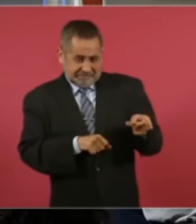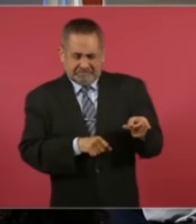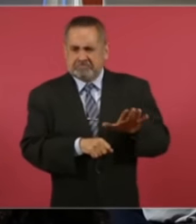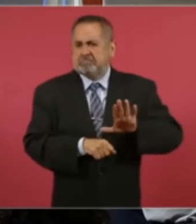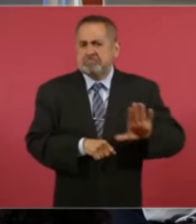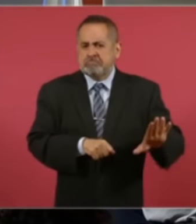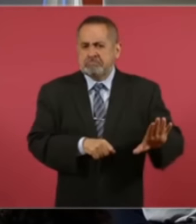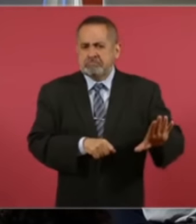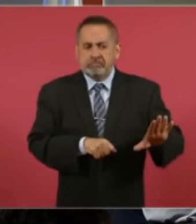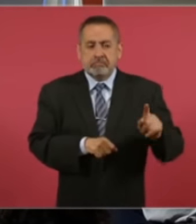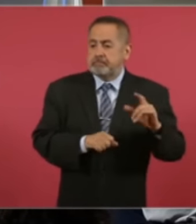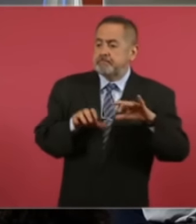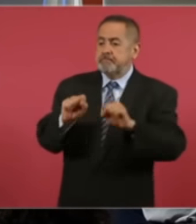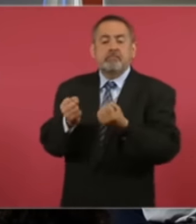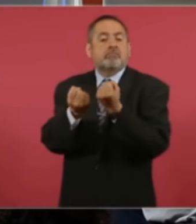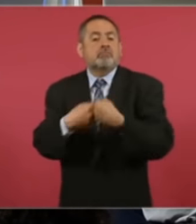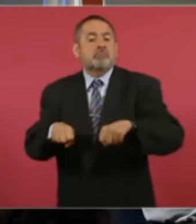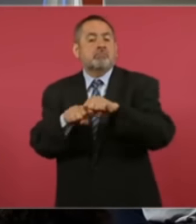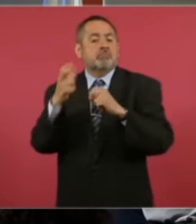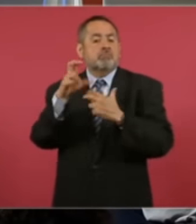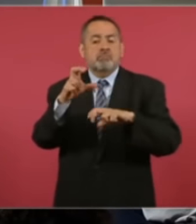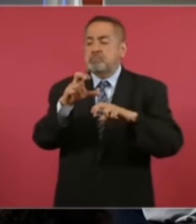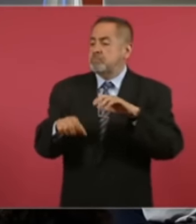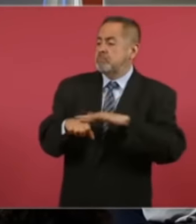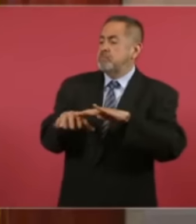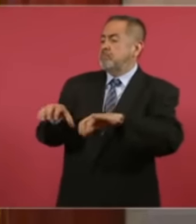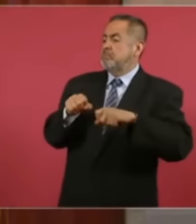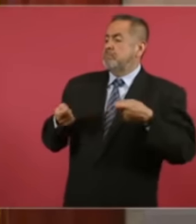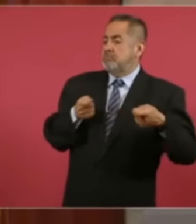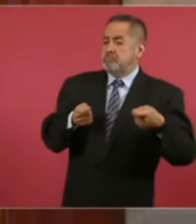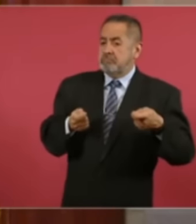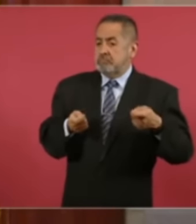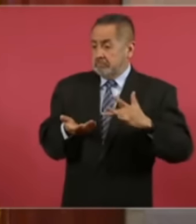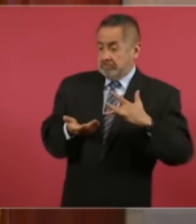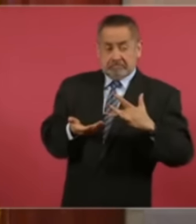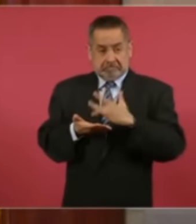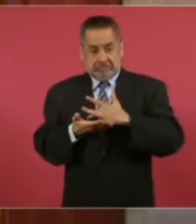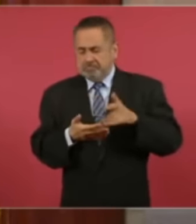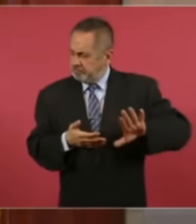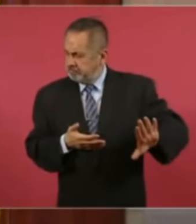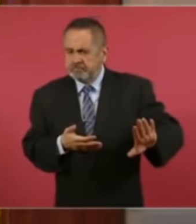necesita convertirse en accionista de las empresas públicas para apoyarnos.